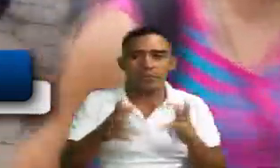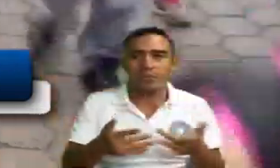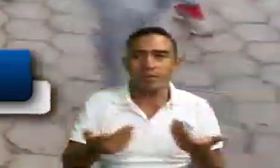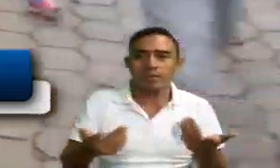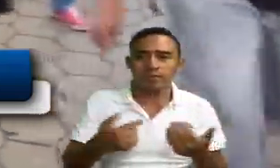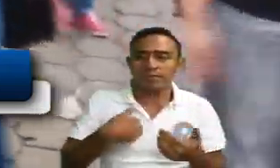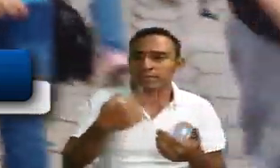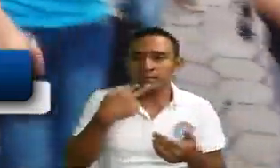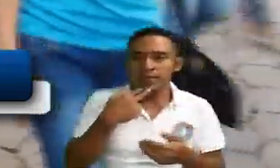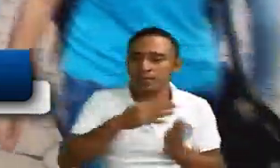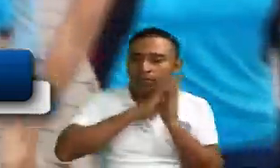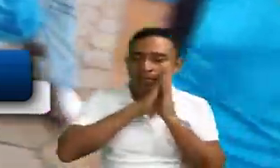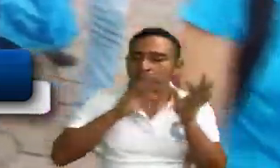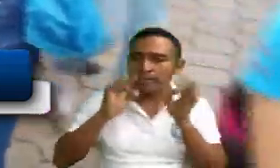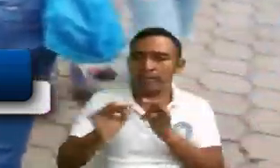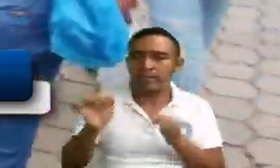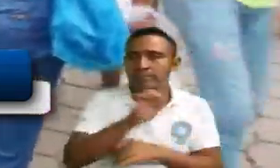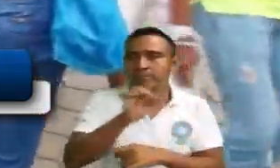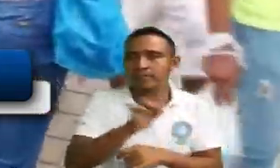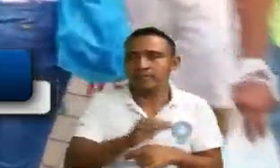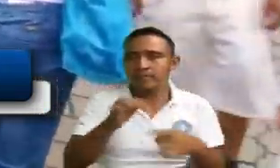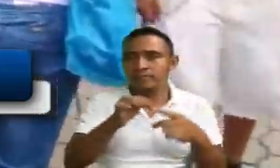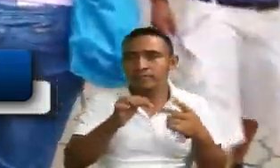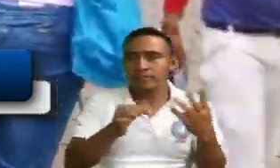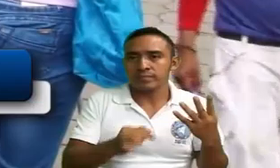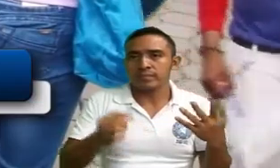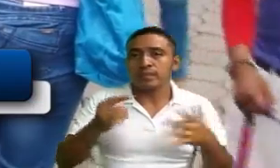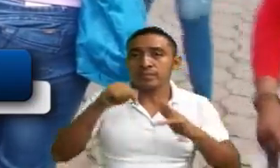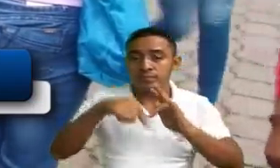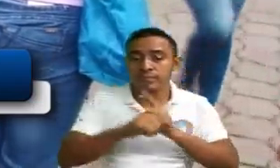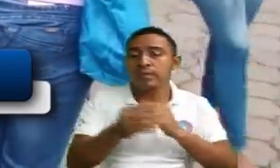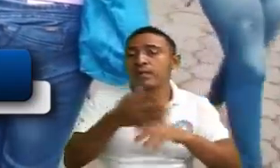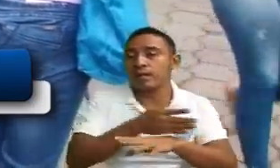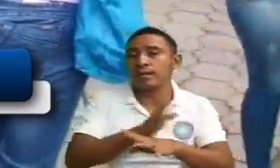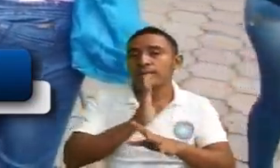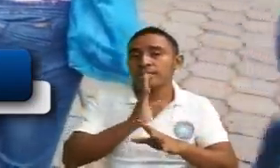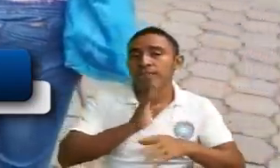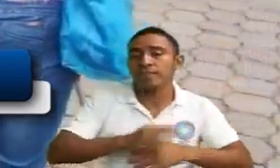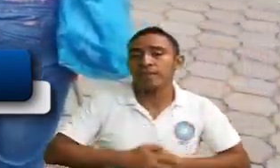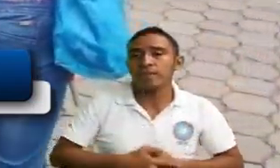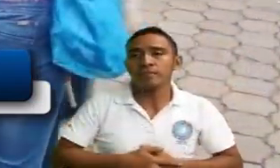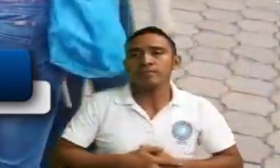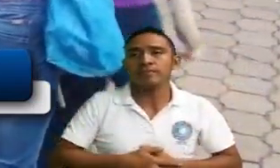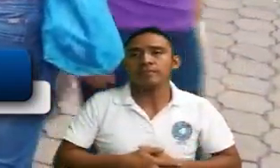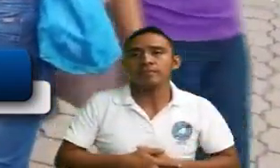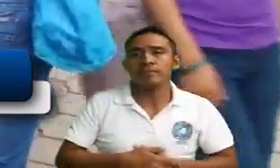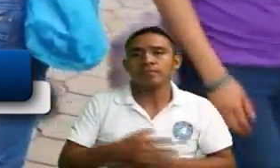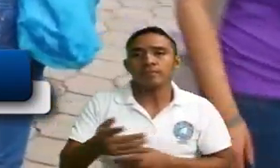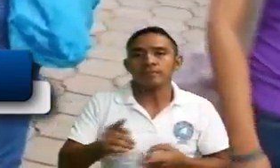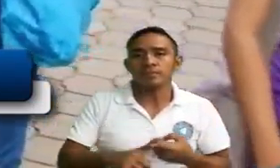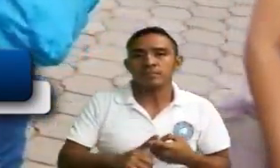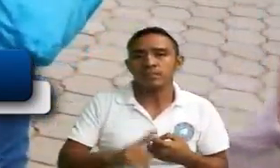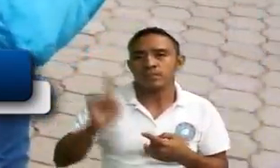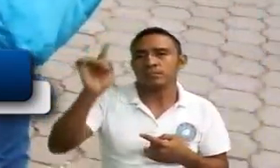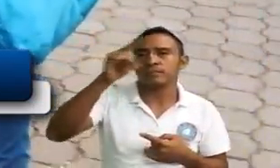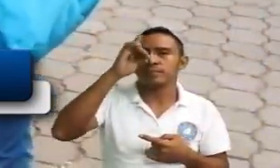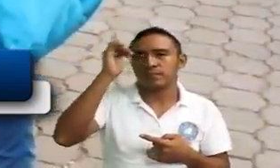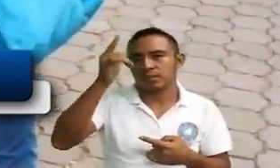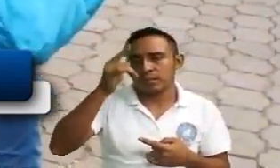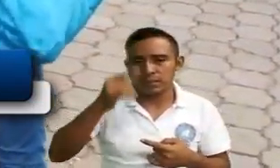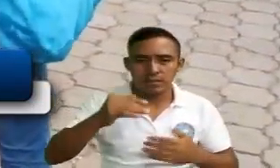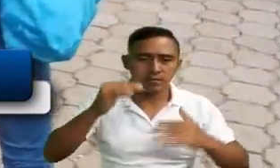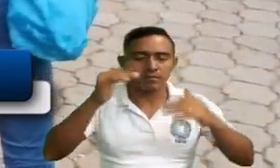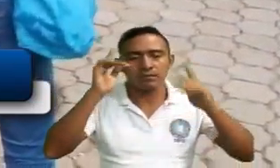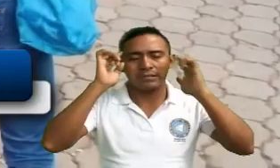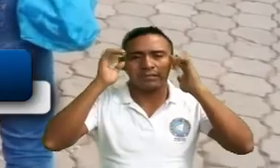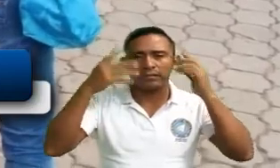presente insomnio. Pero después es parte de los signos conductuales de que estábamos hablando. Ahora, también hay mareo, hay vértigo,